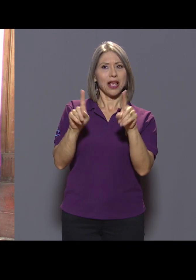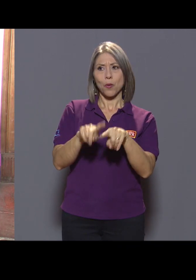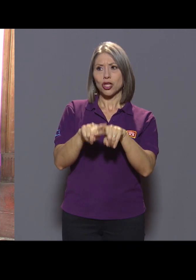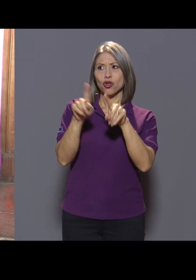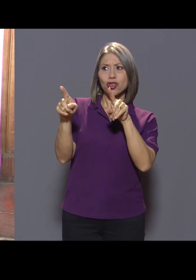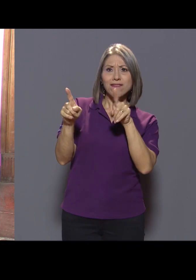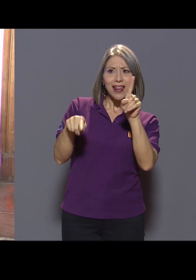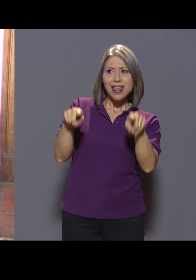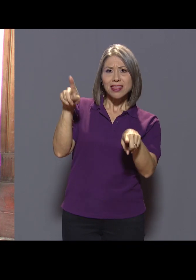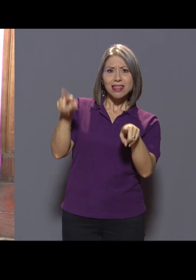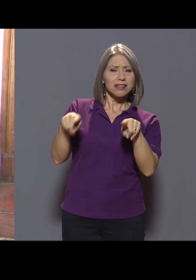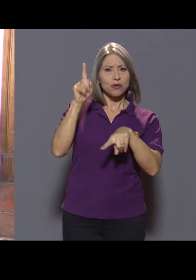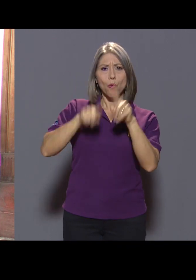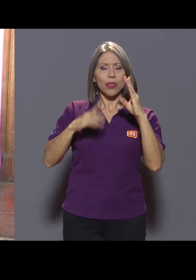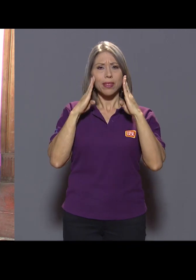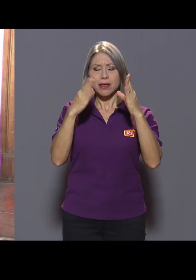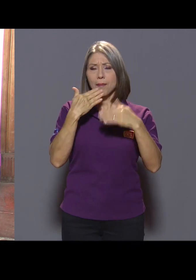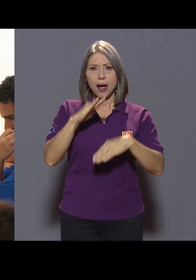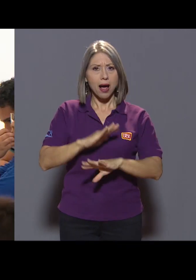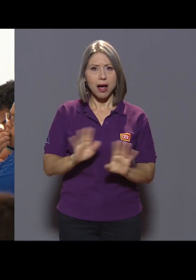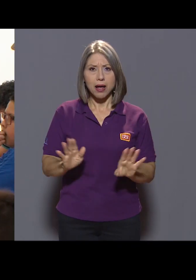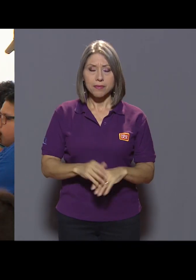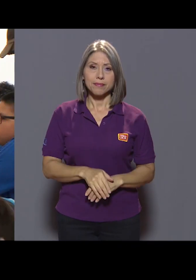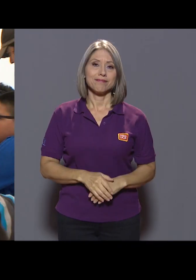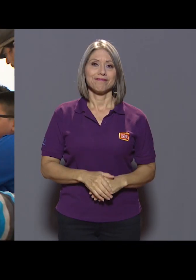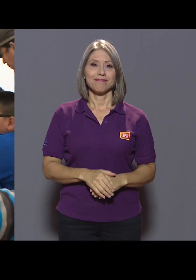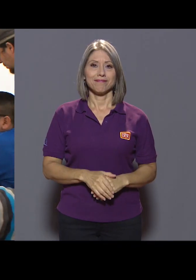ellos, entonces no lo pueden tratar mal.